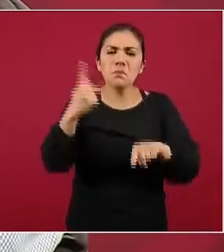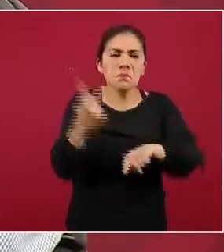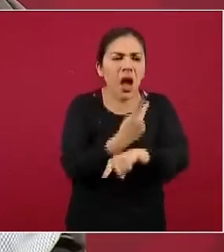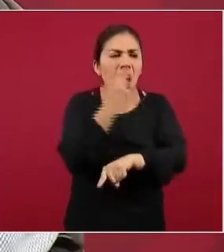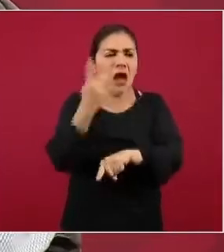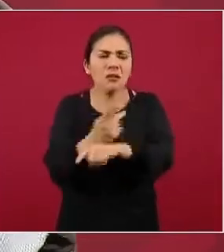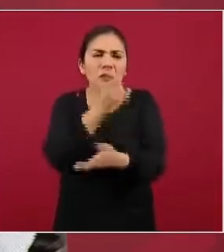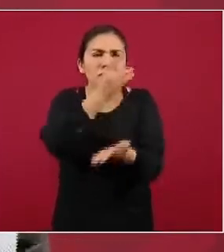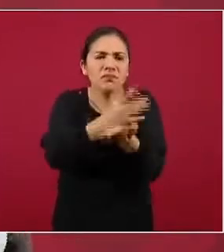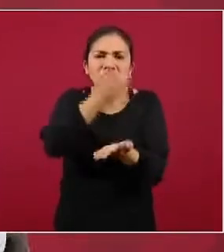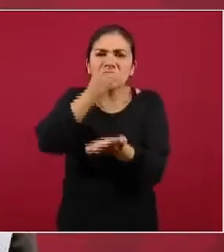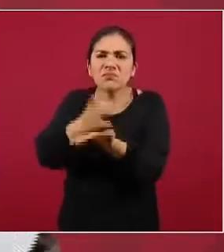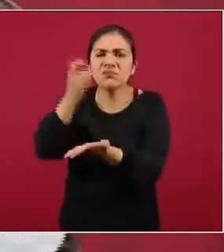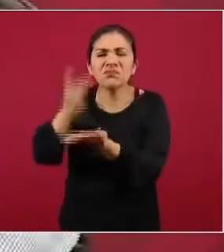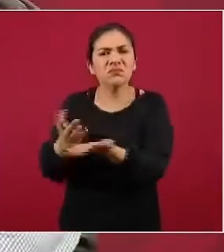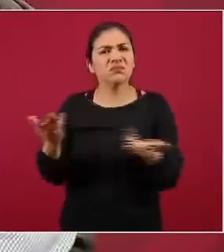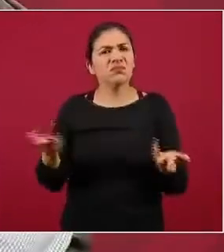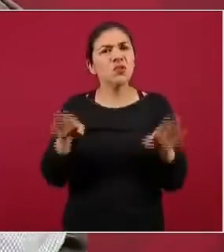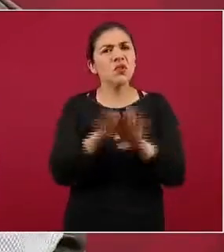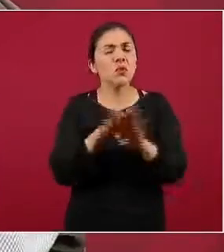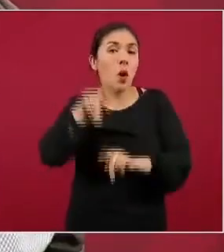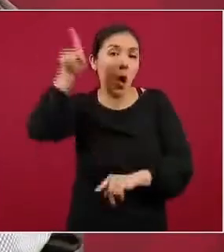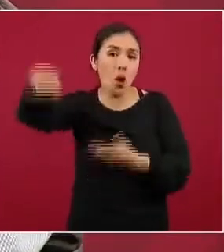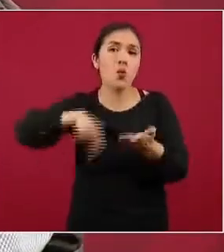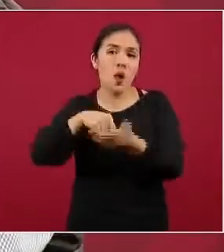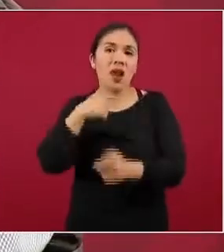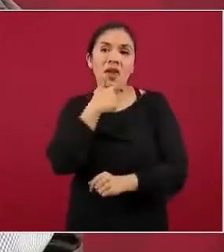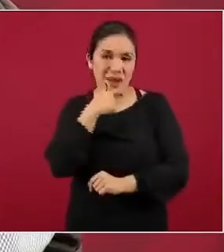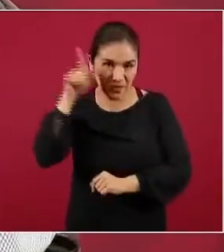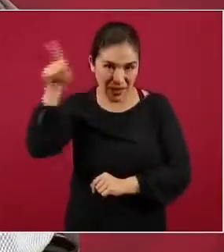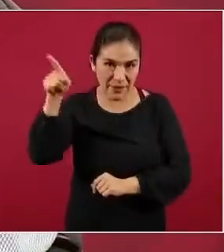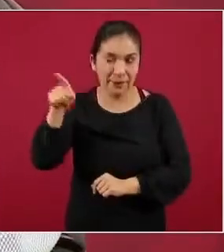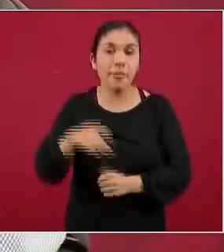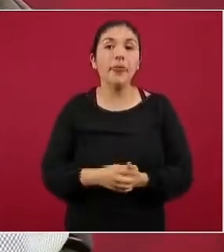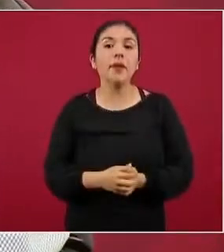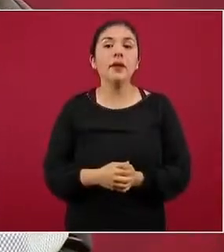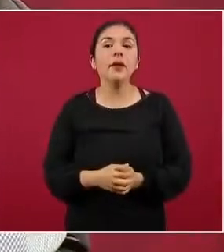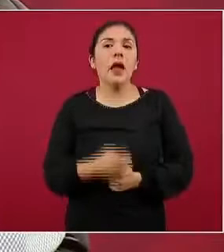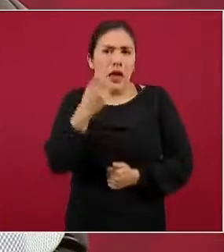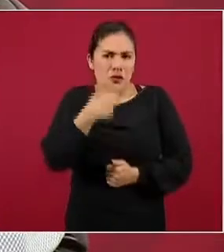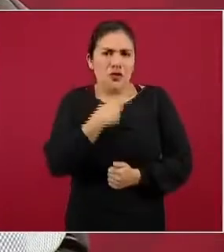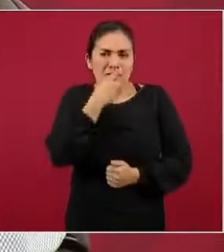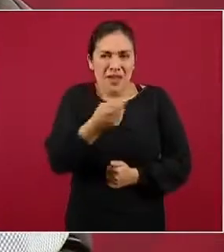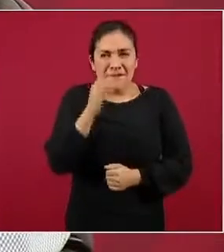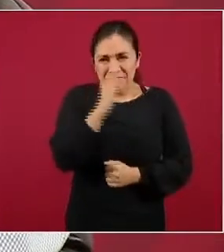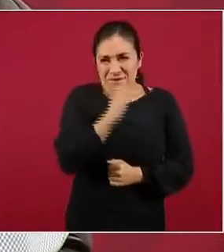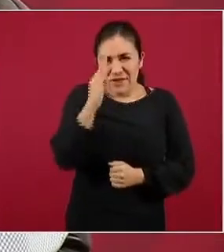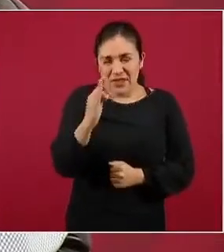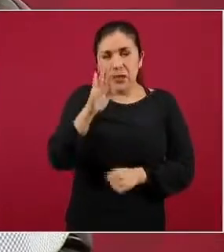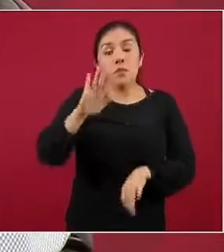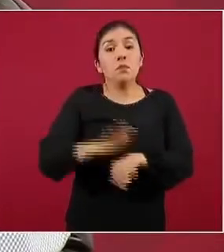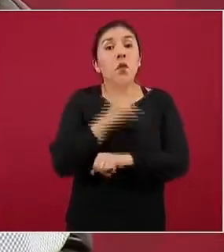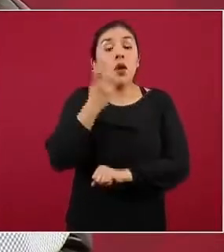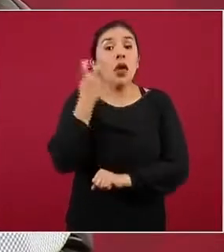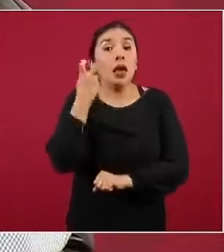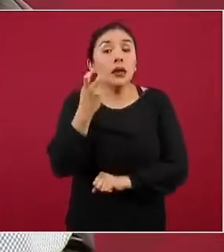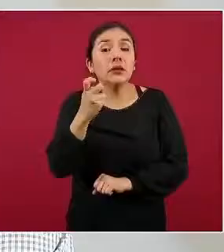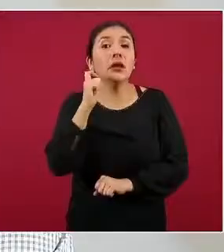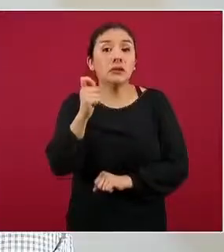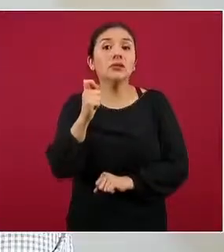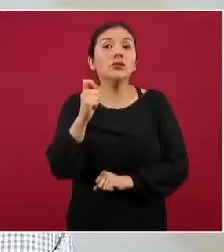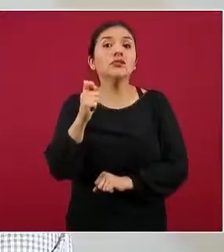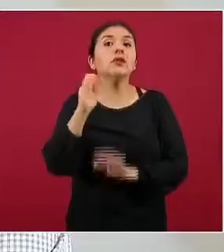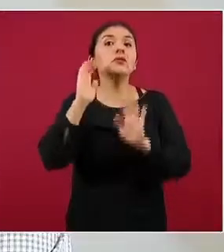ocurrieron y se identificaron en el Reino Unido. Comento esta fecha porque precisamente esto es lo que